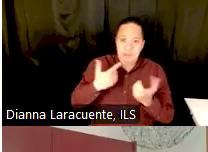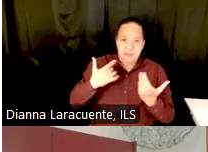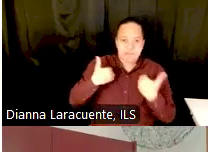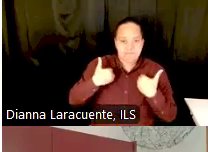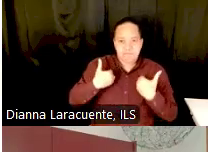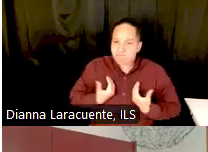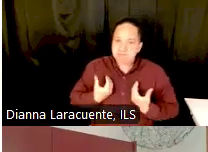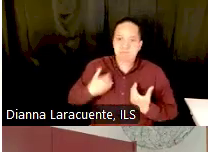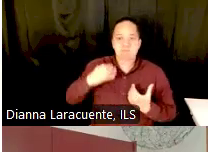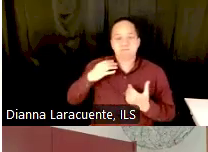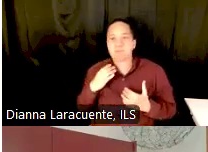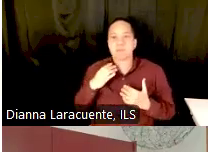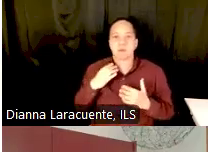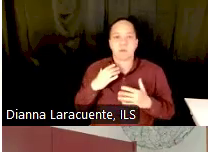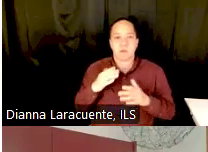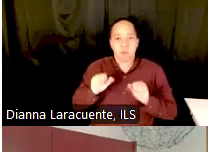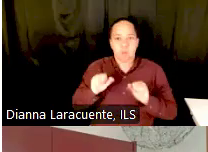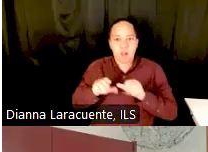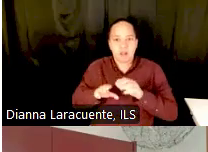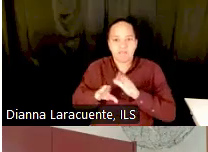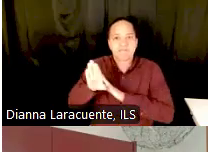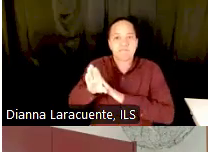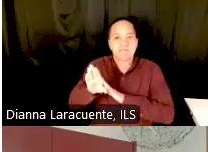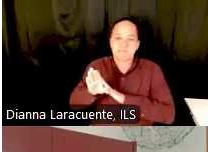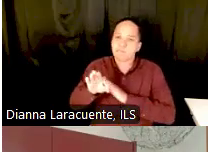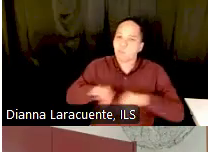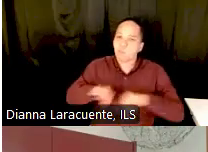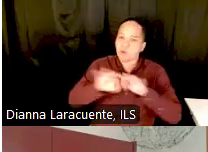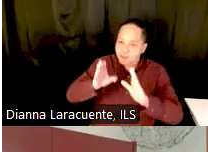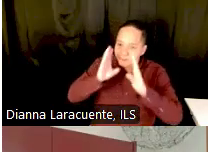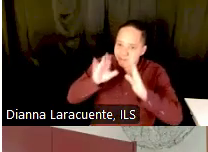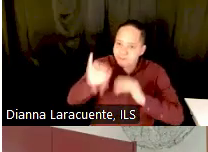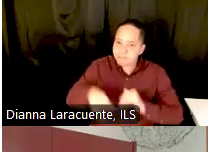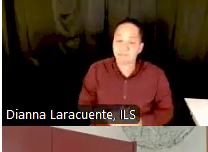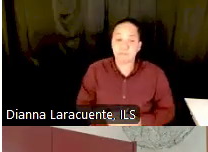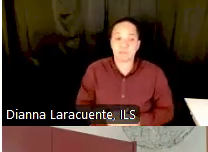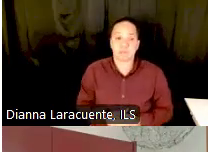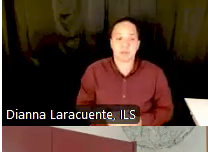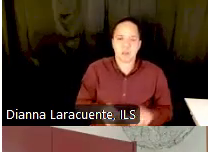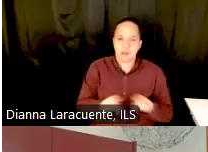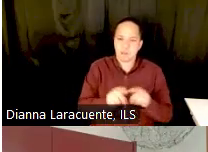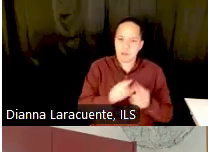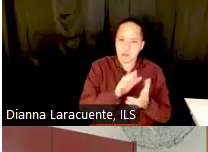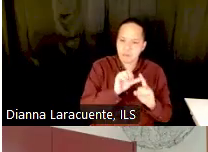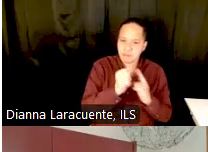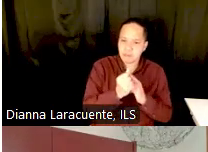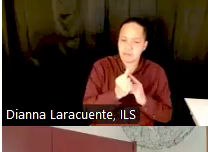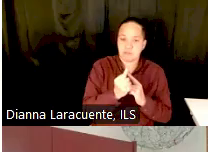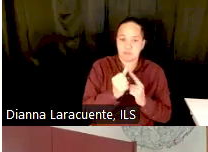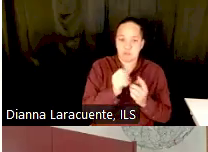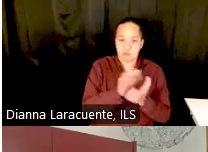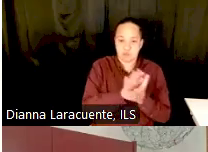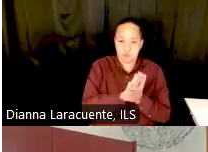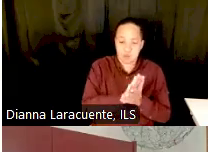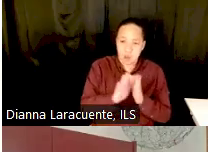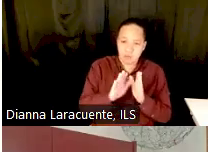desarrollarse, pues son importantes. También en el ambiente escolar pues vamos a encontrar, ¿verdad?, las deficiencias en el desarrollo con